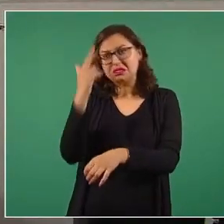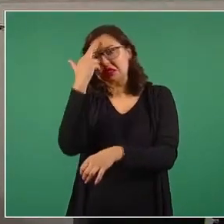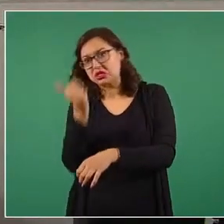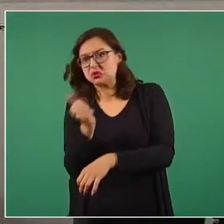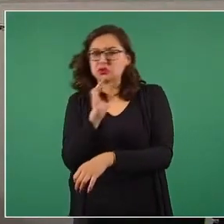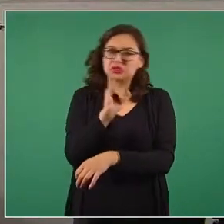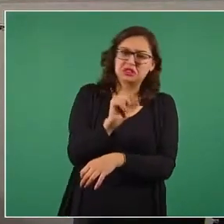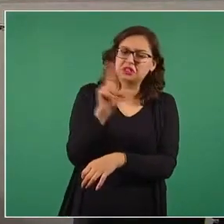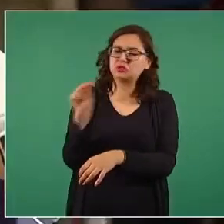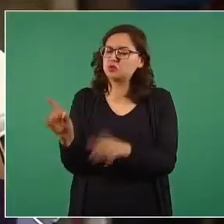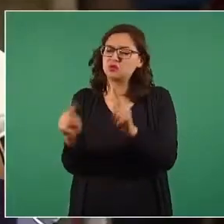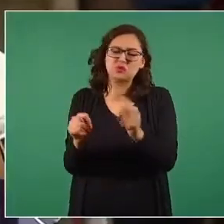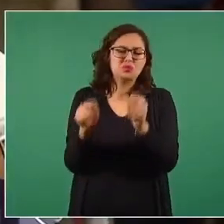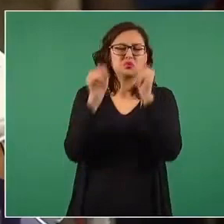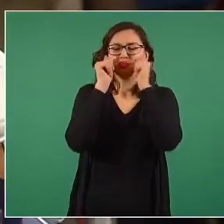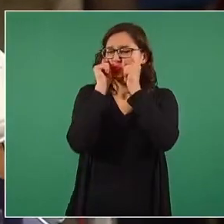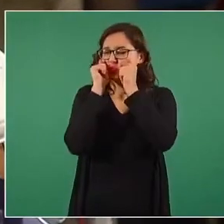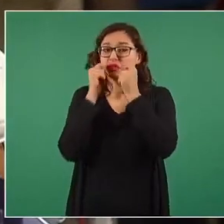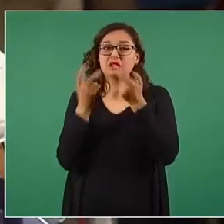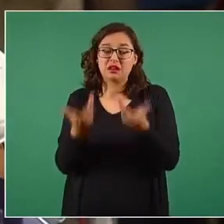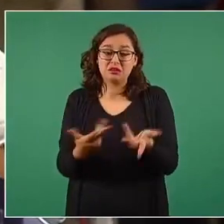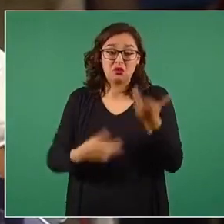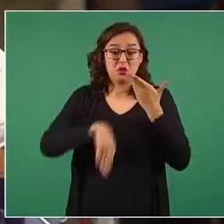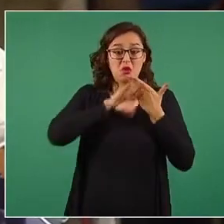razón, esto permea hasta abajo.